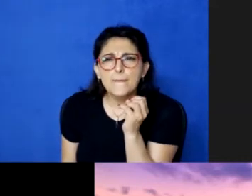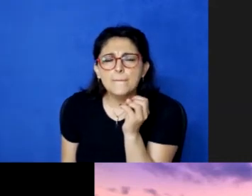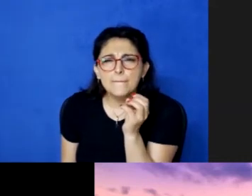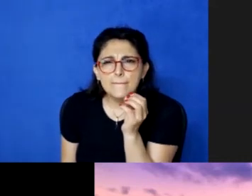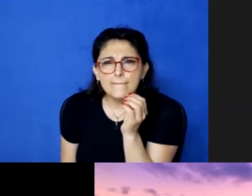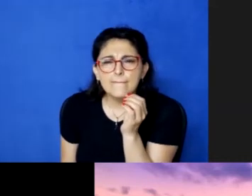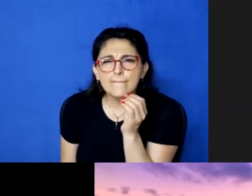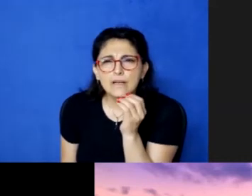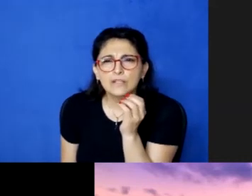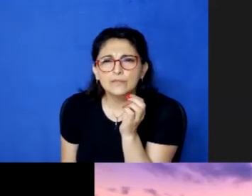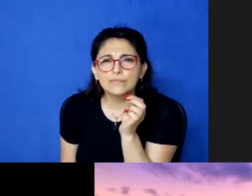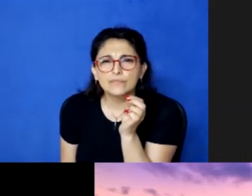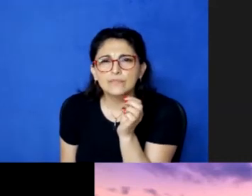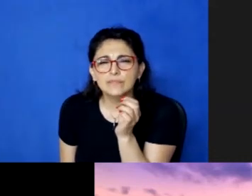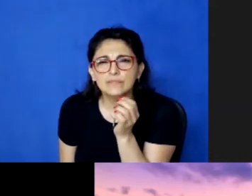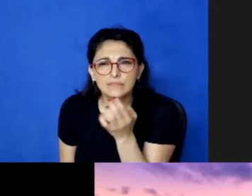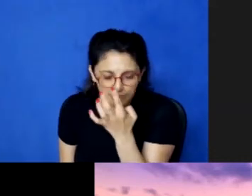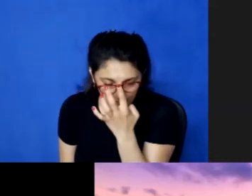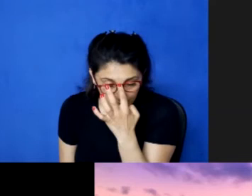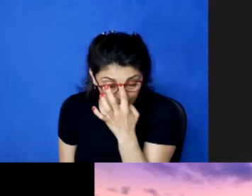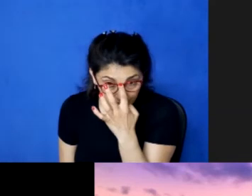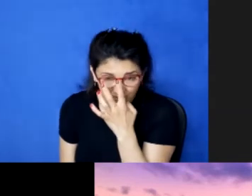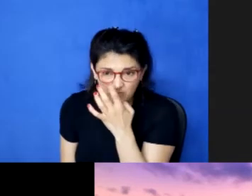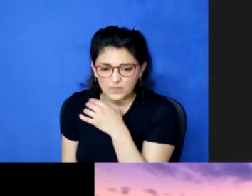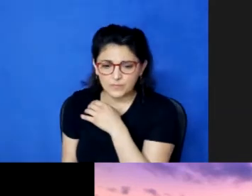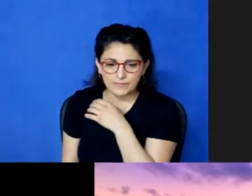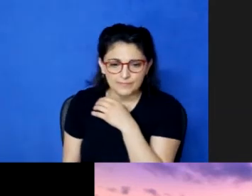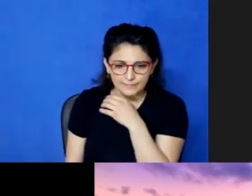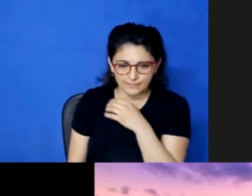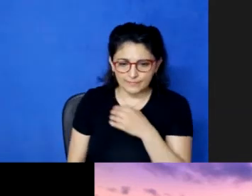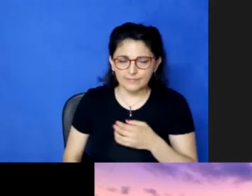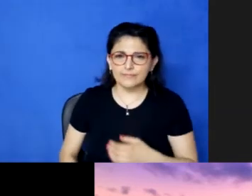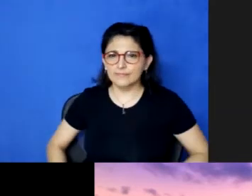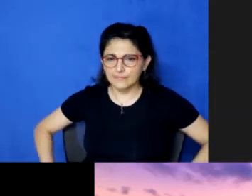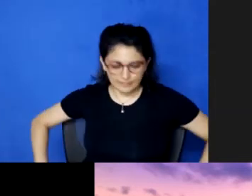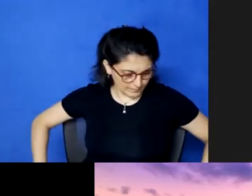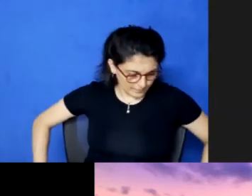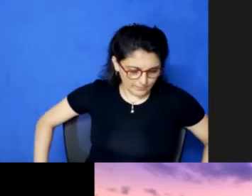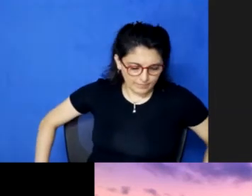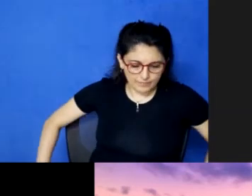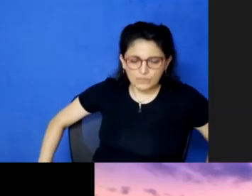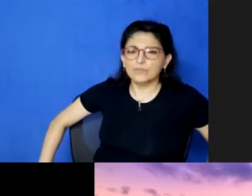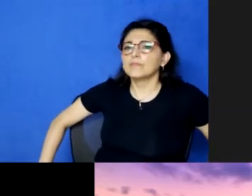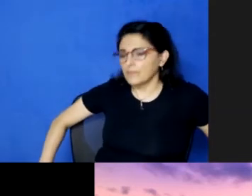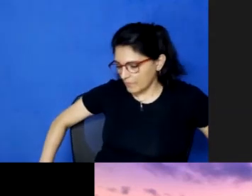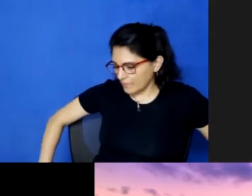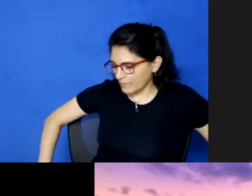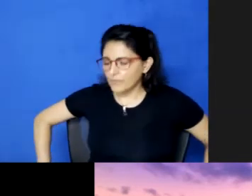comercialmente, para agarrar un número de clientela mayor, parece que a la gente le gusta